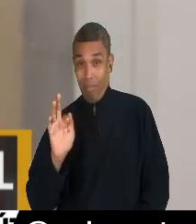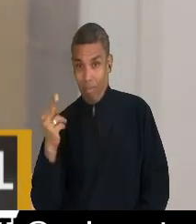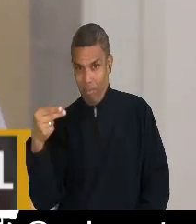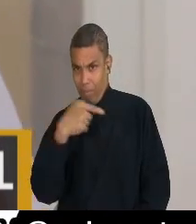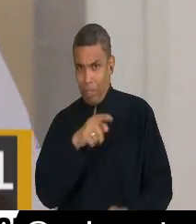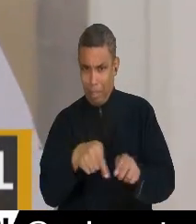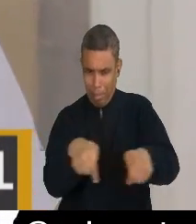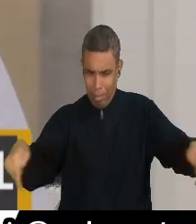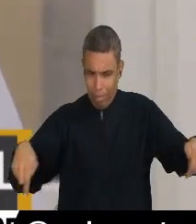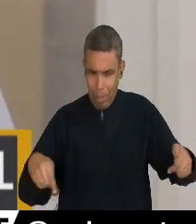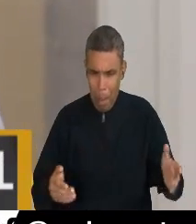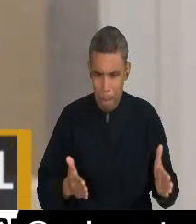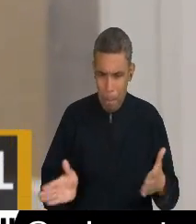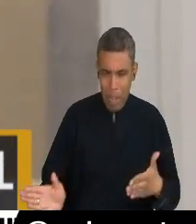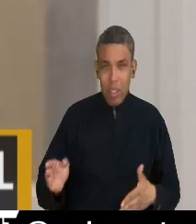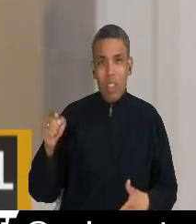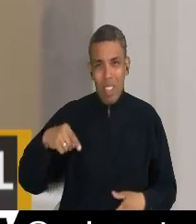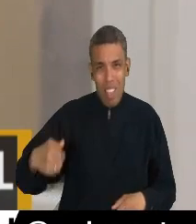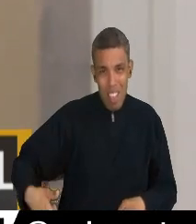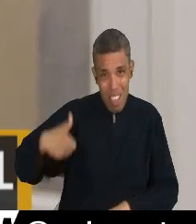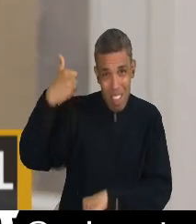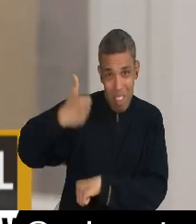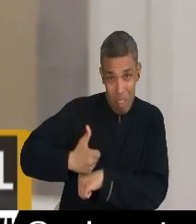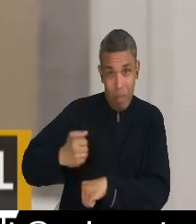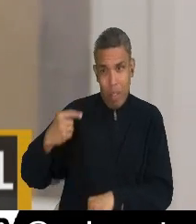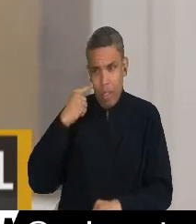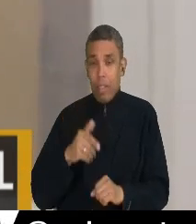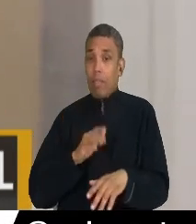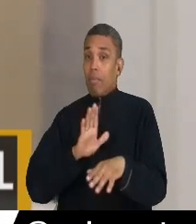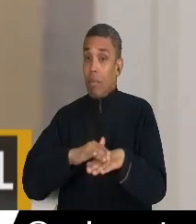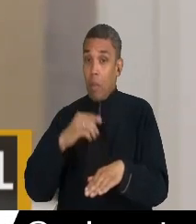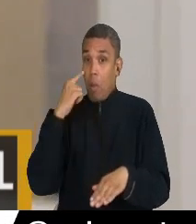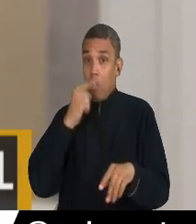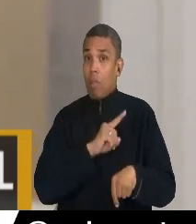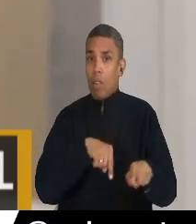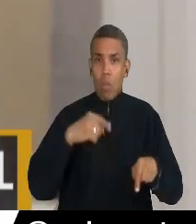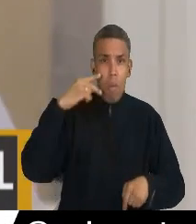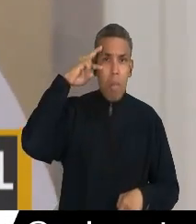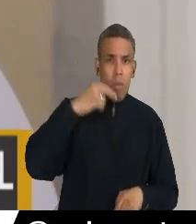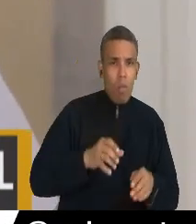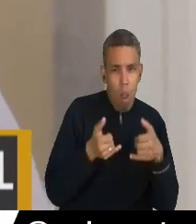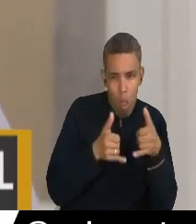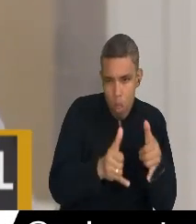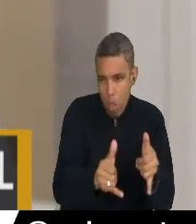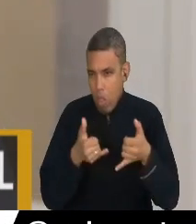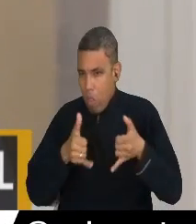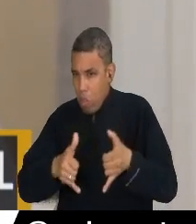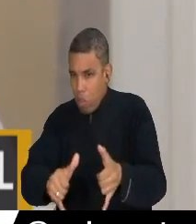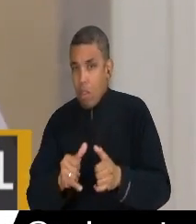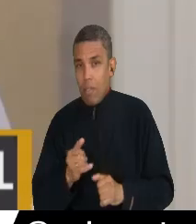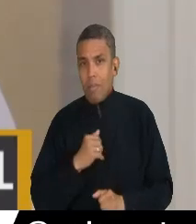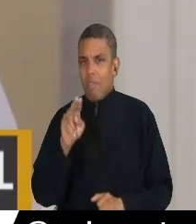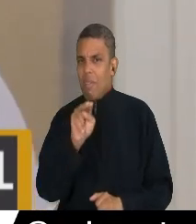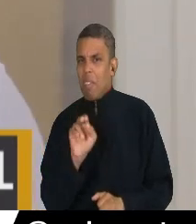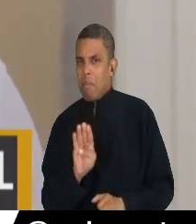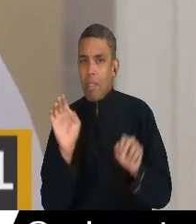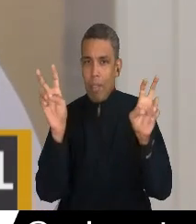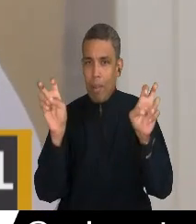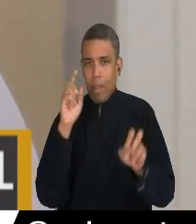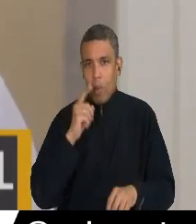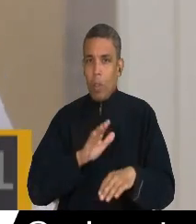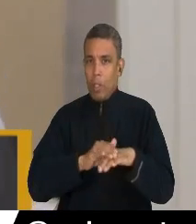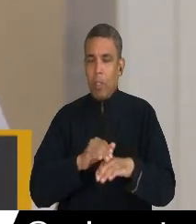con respecto a algunas personas que están usurpando a funcionarios del Sisbén en la zona rural de Barranca Bermeja. La información que generamos,